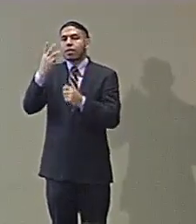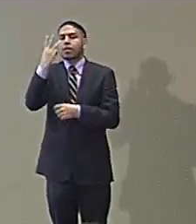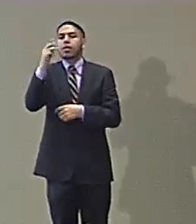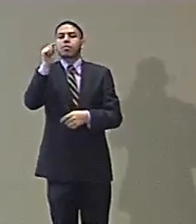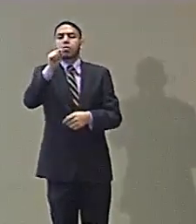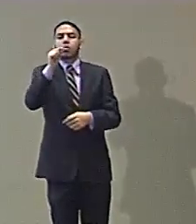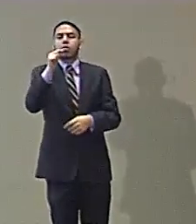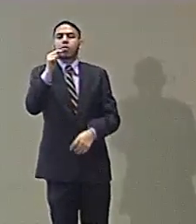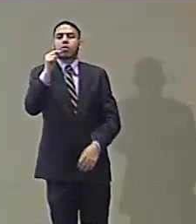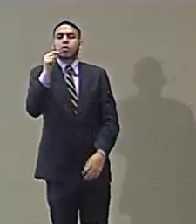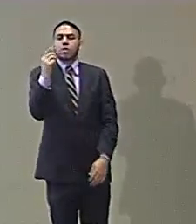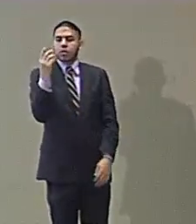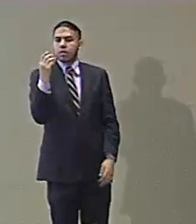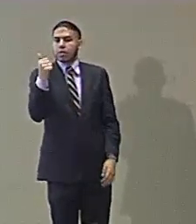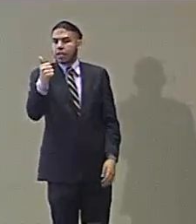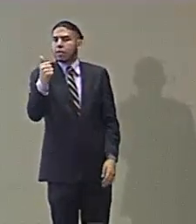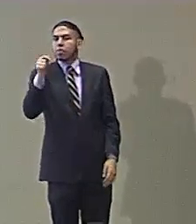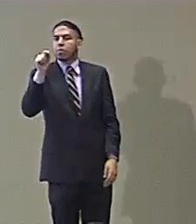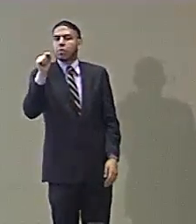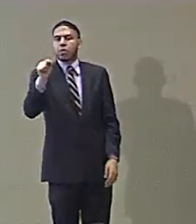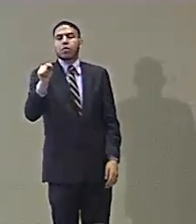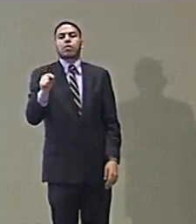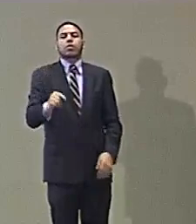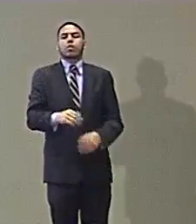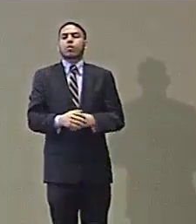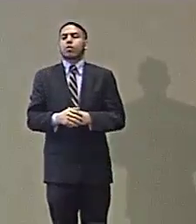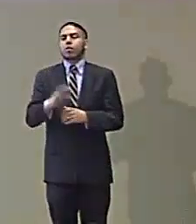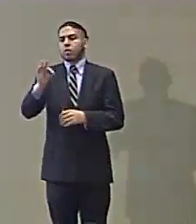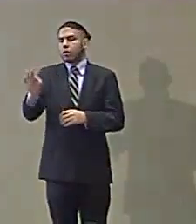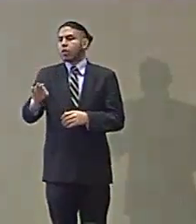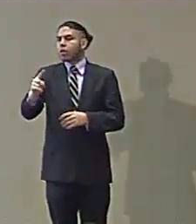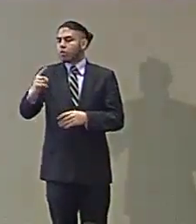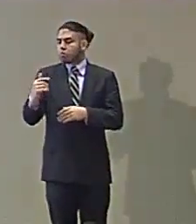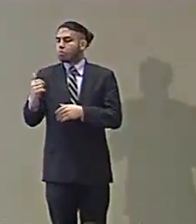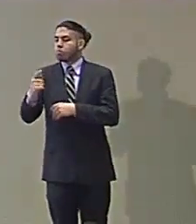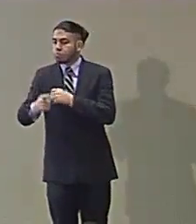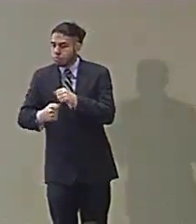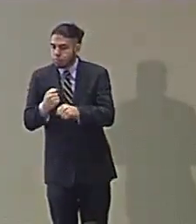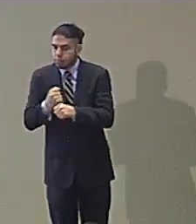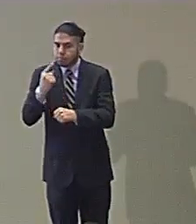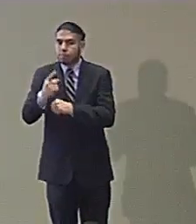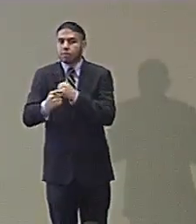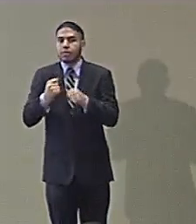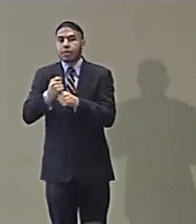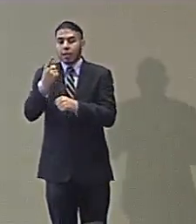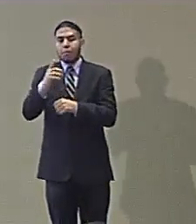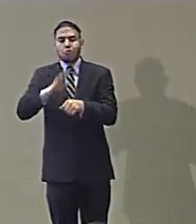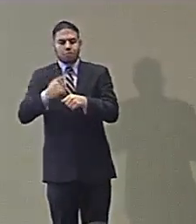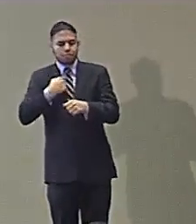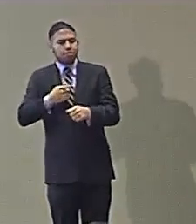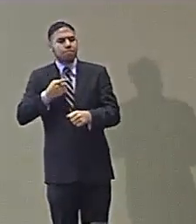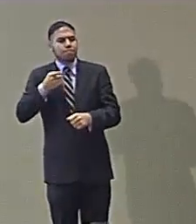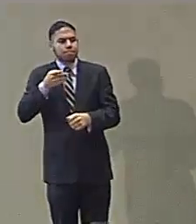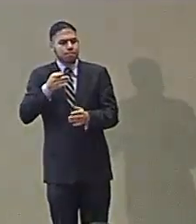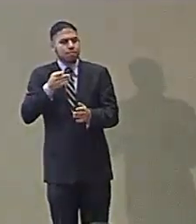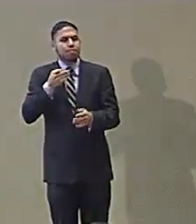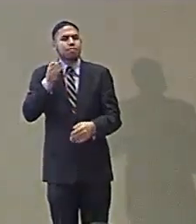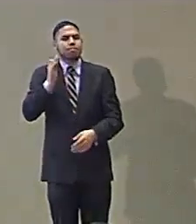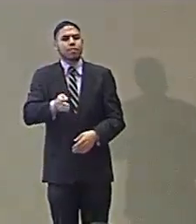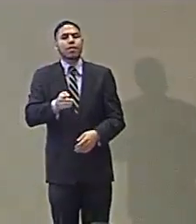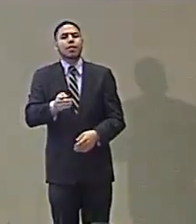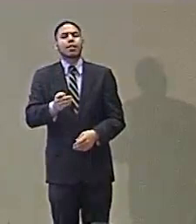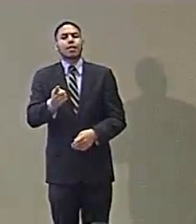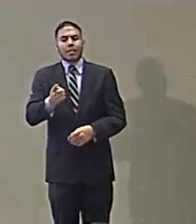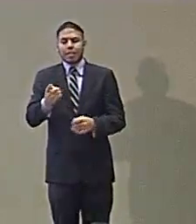ciento anual está creciendo también por arriba del resto de la economía y por eso afirmamos con confianza cuando decimos que se está